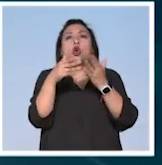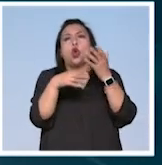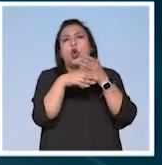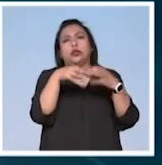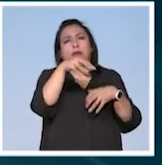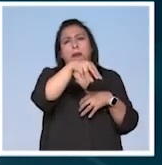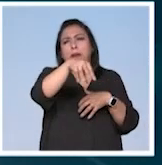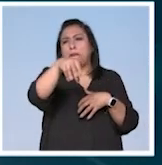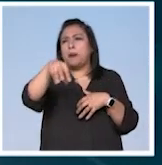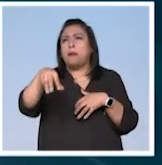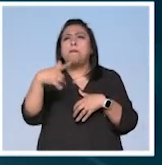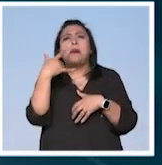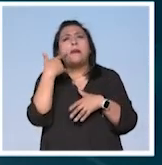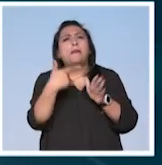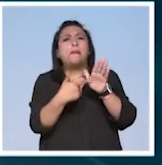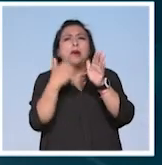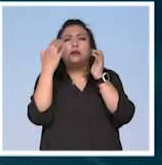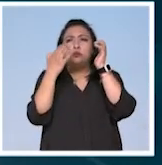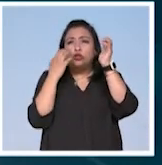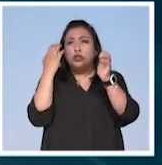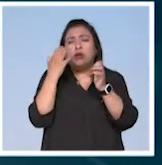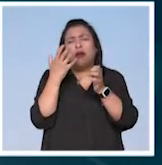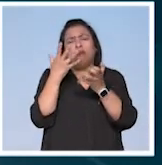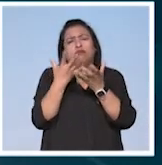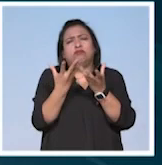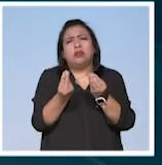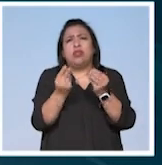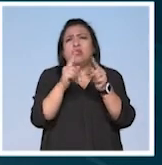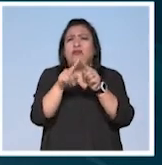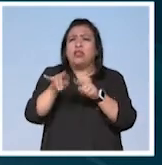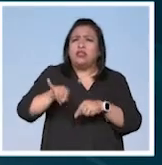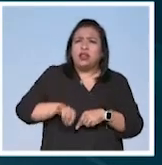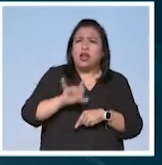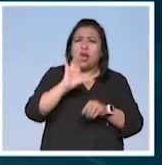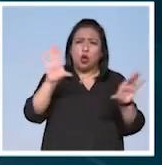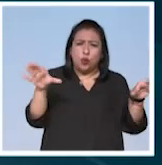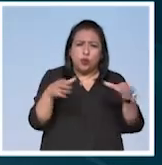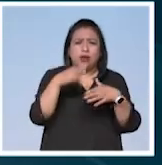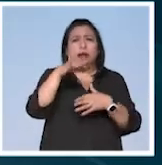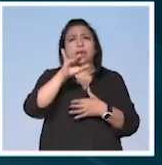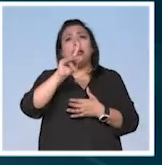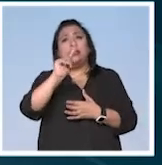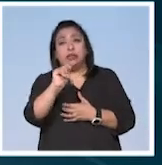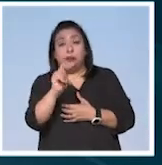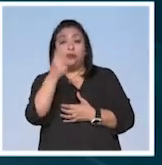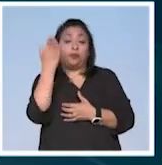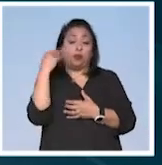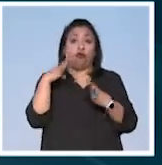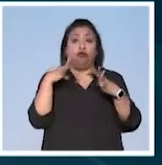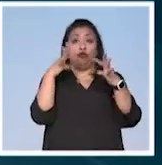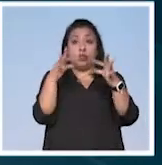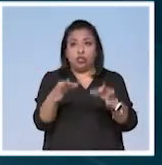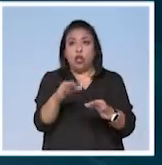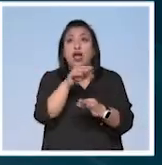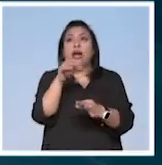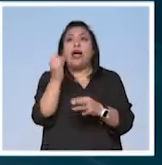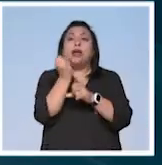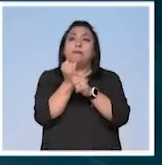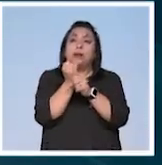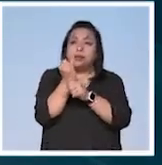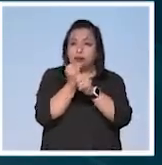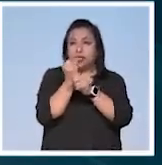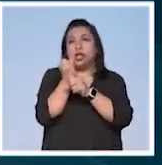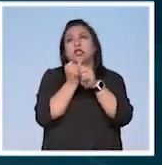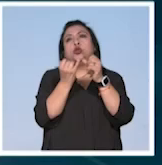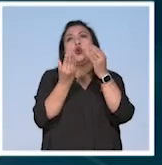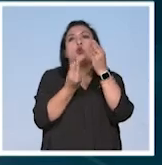objetos exhibidos representan la amplitud de intereses de la comunidad del MIT, desde su fundación hasta la investigación